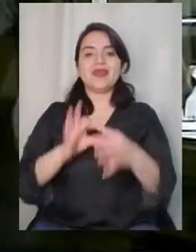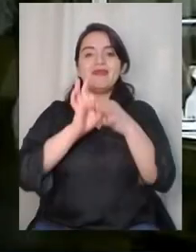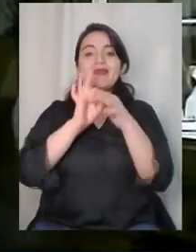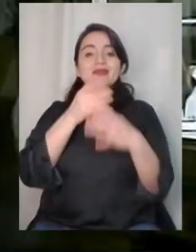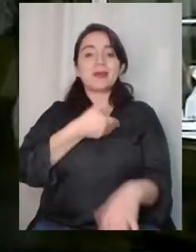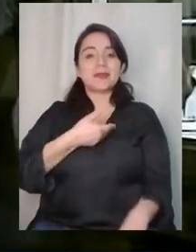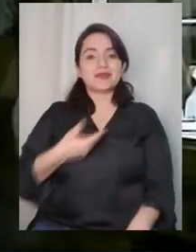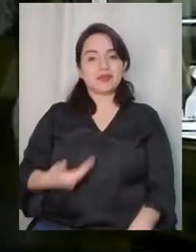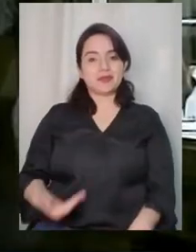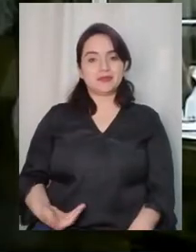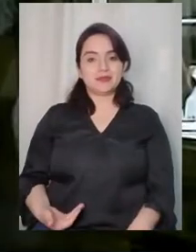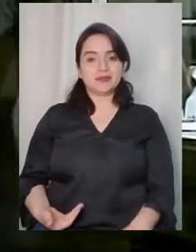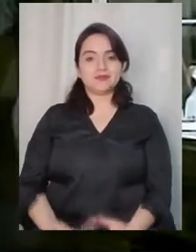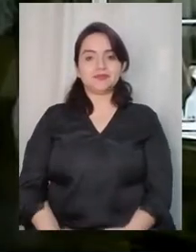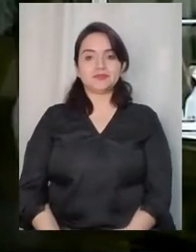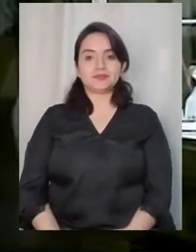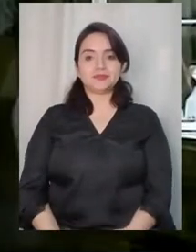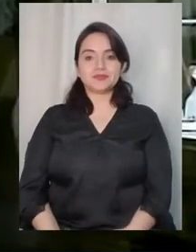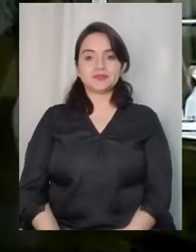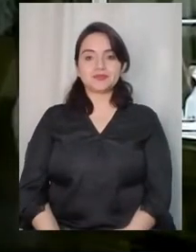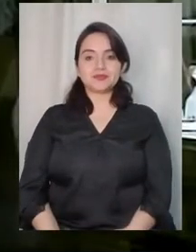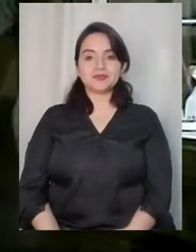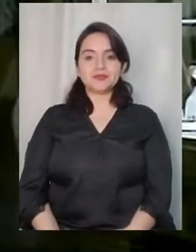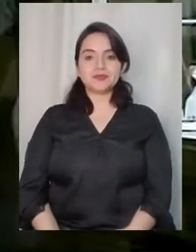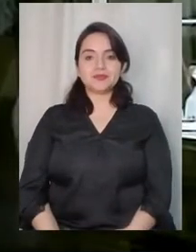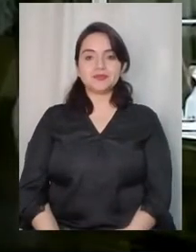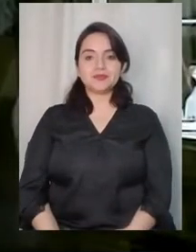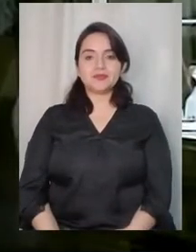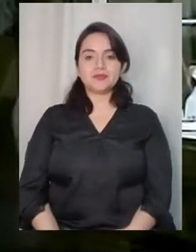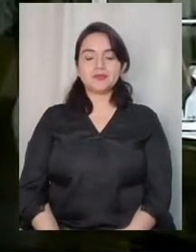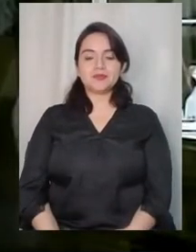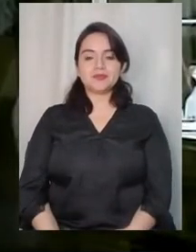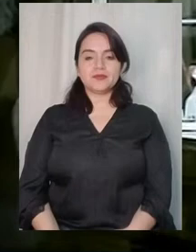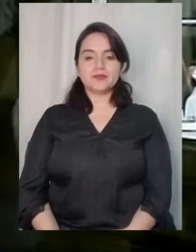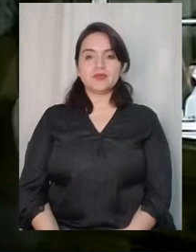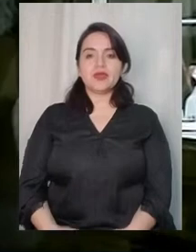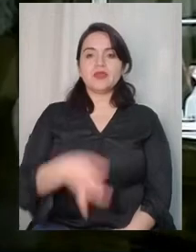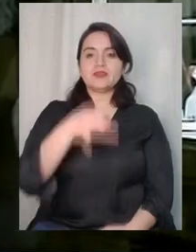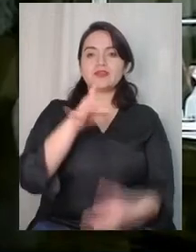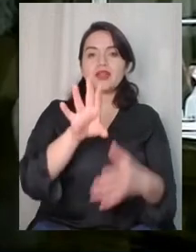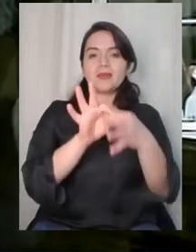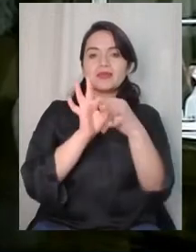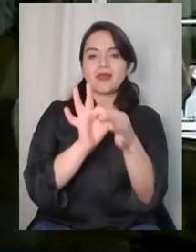Solamente agradecer el espacio. Creemos que